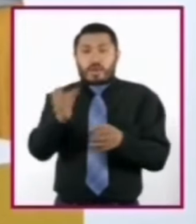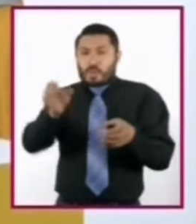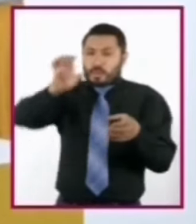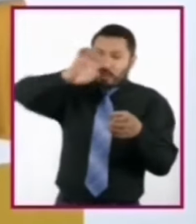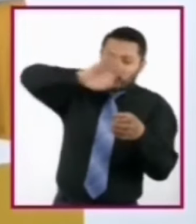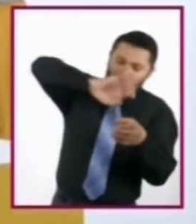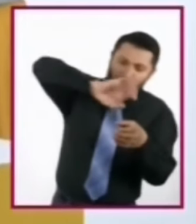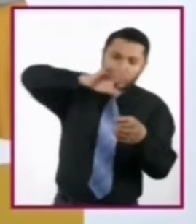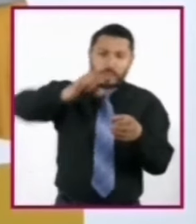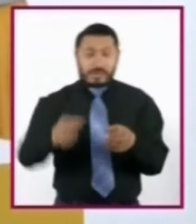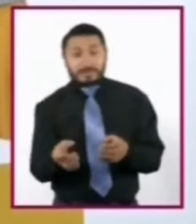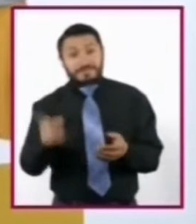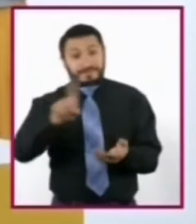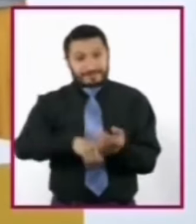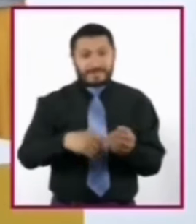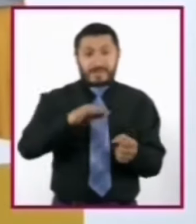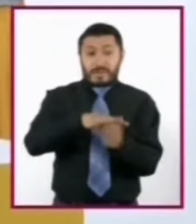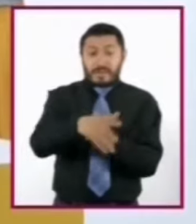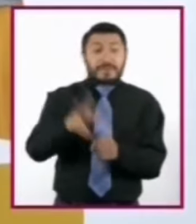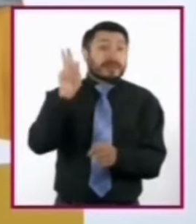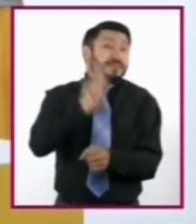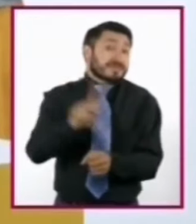del vaso y veamos qué pasa.